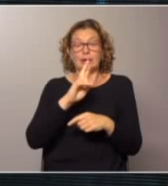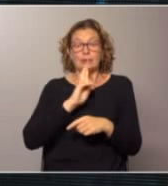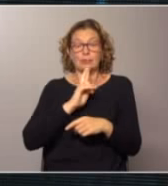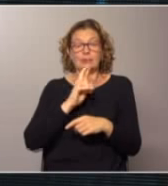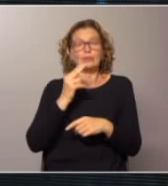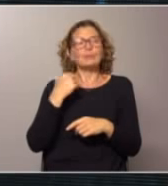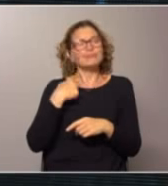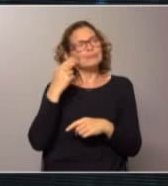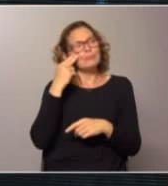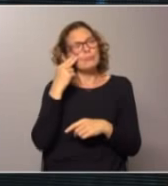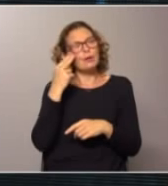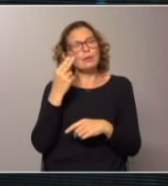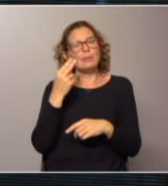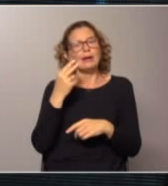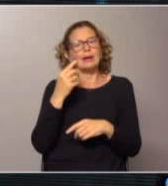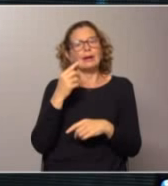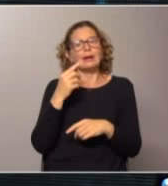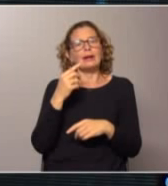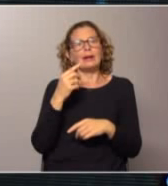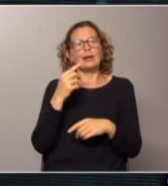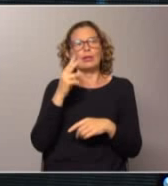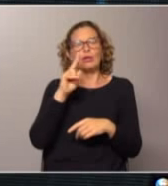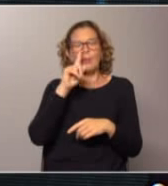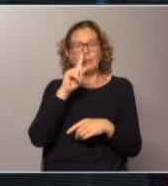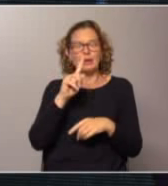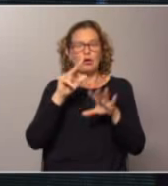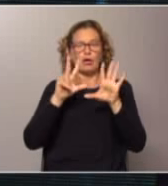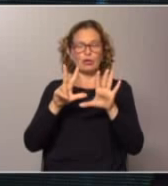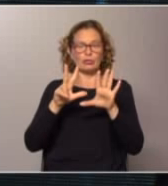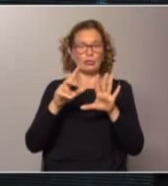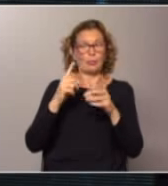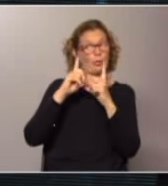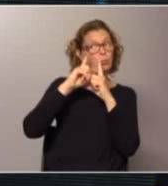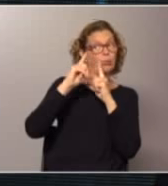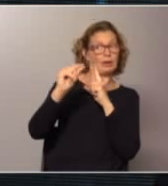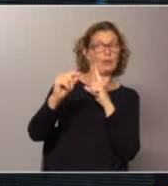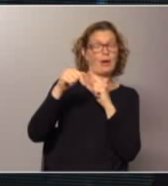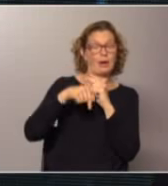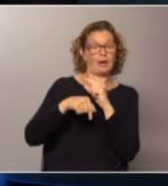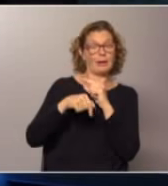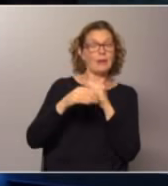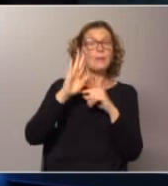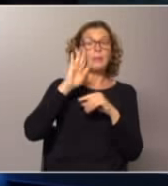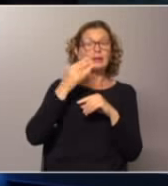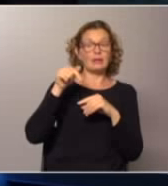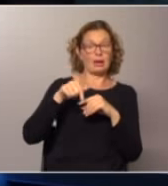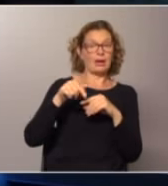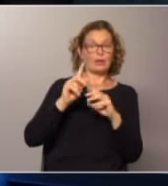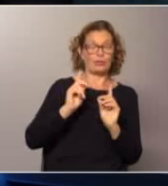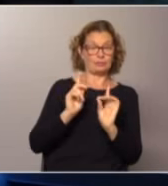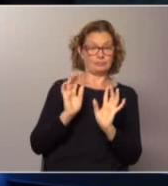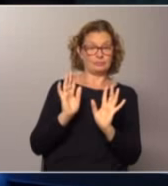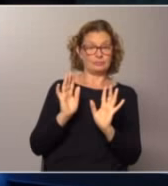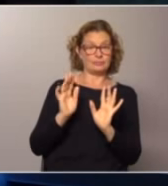crisis del 2008 que nosotros mismos muy de lejos porque pareció que por primera vez en tanto tiempo al sur no le tocado una crisis no